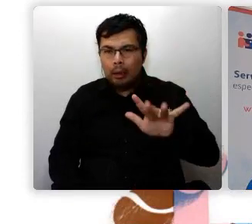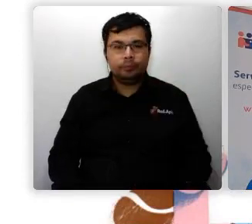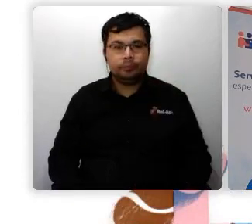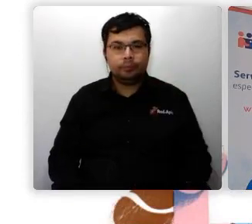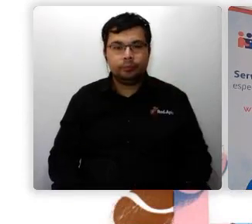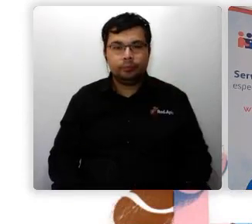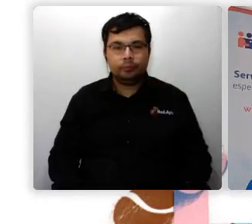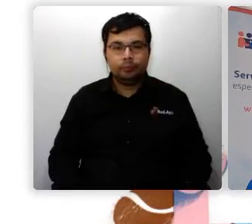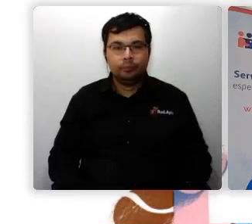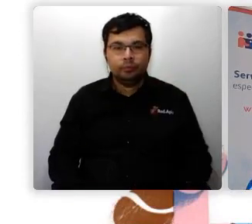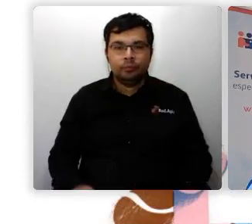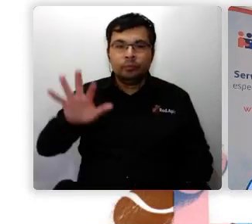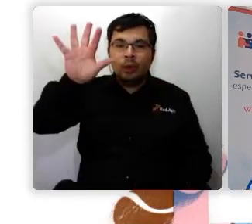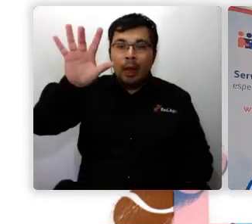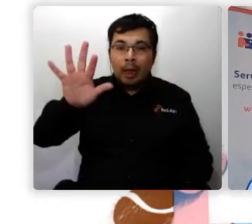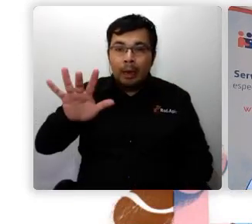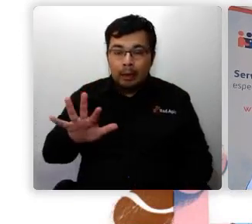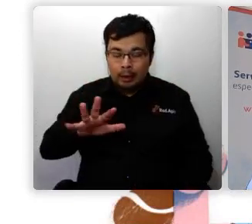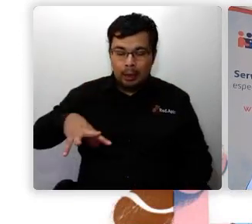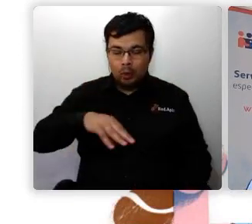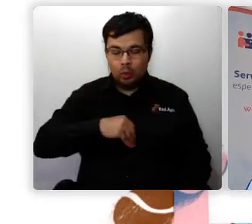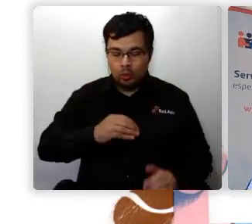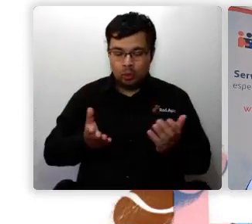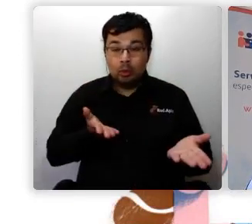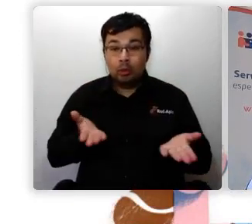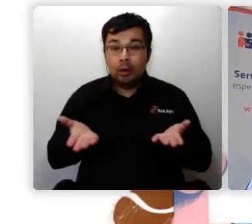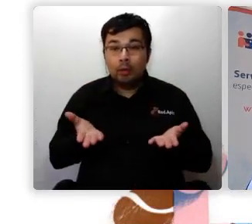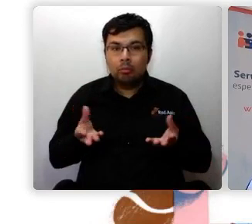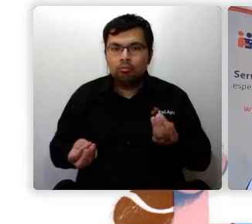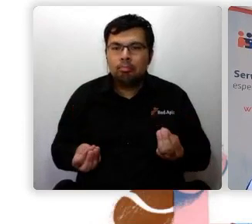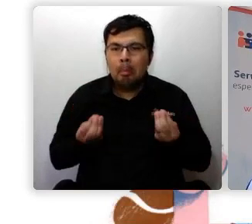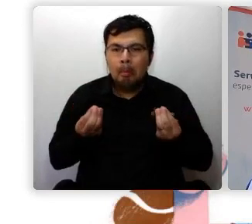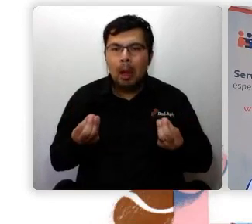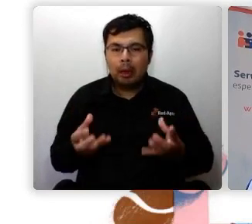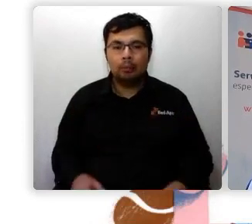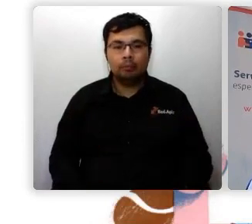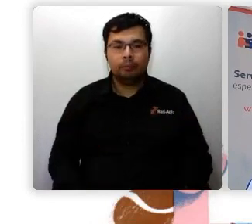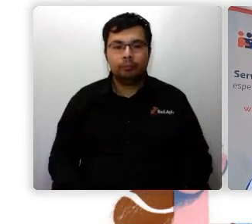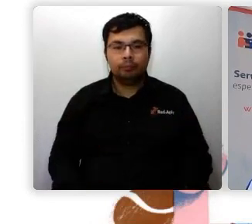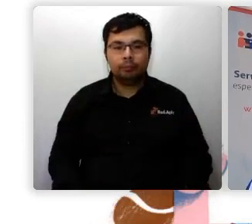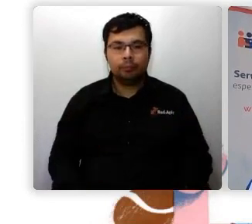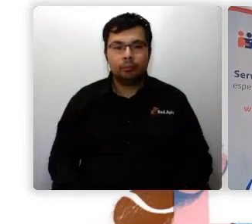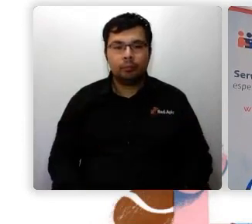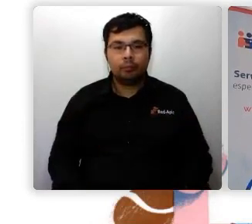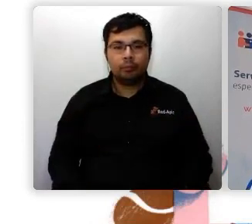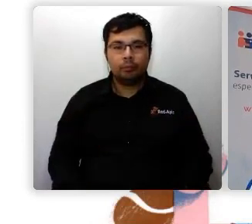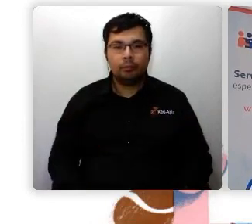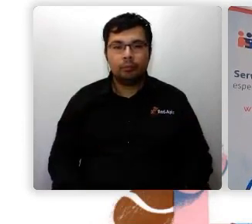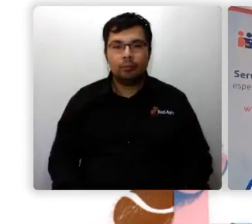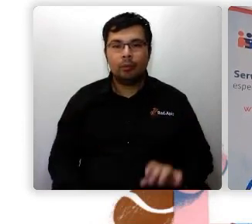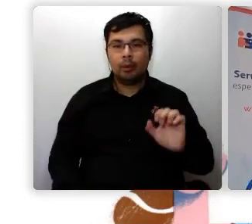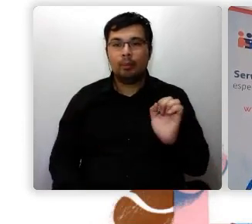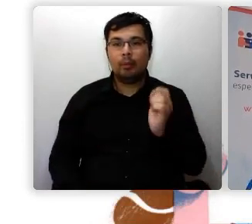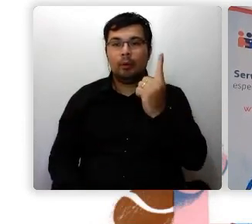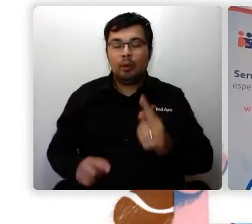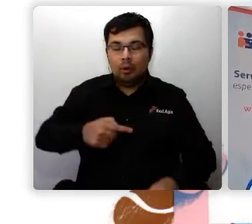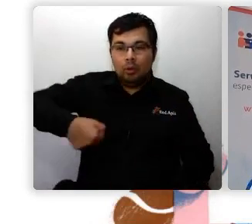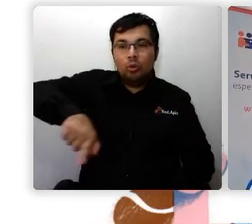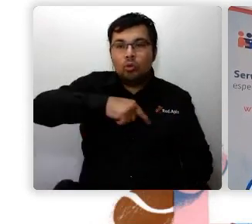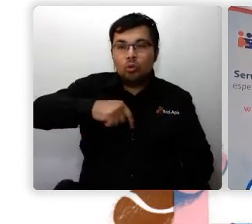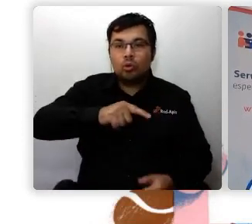las características de nuestro servicio? ¿Qué es lo que nos diferencia? En primer lugar, somos gratuitos. Todos